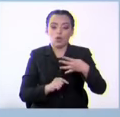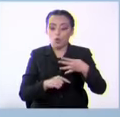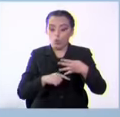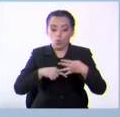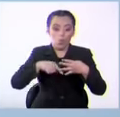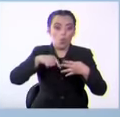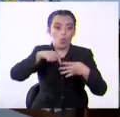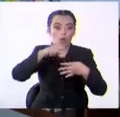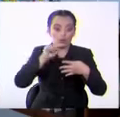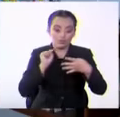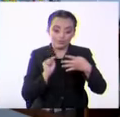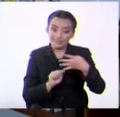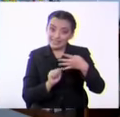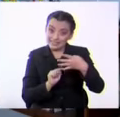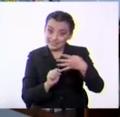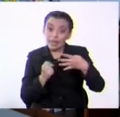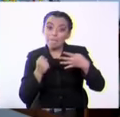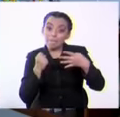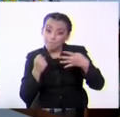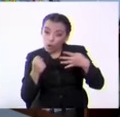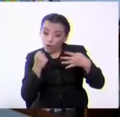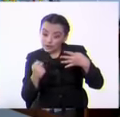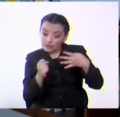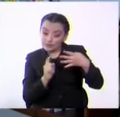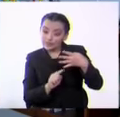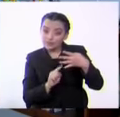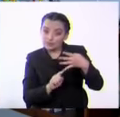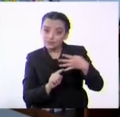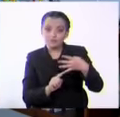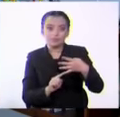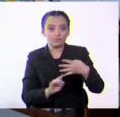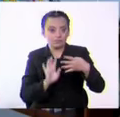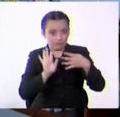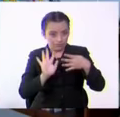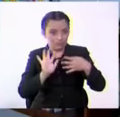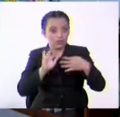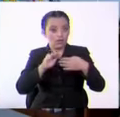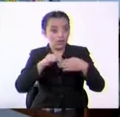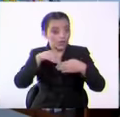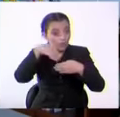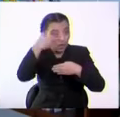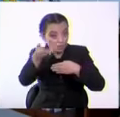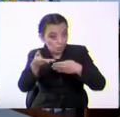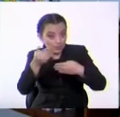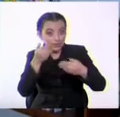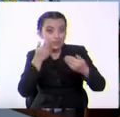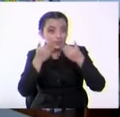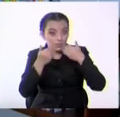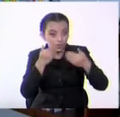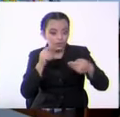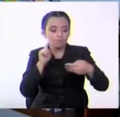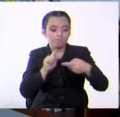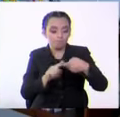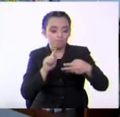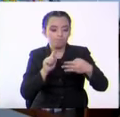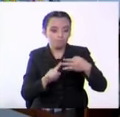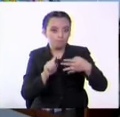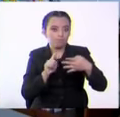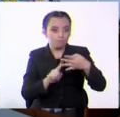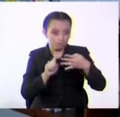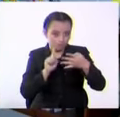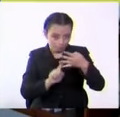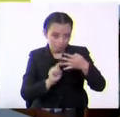los más importantes, pero son tan complejos que los veremos para después. Entonces, ¿a qué se refieren